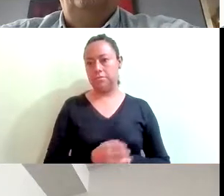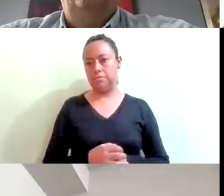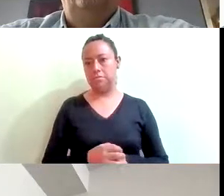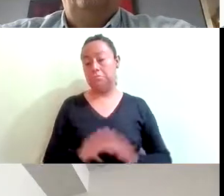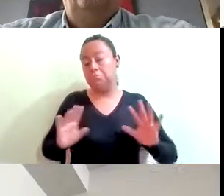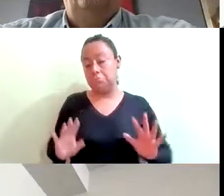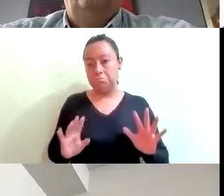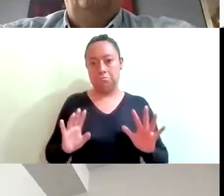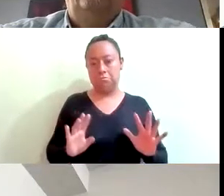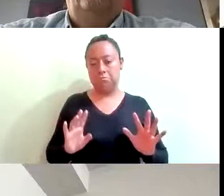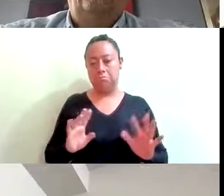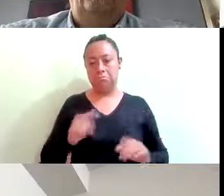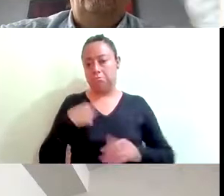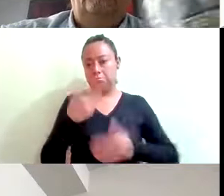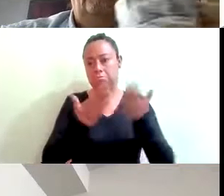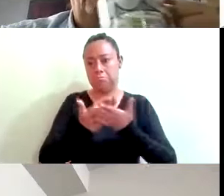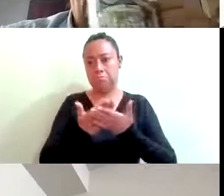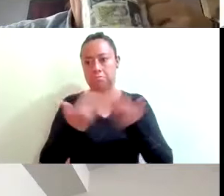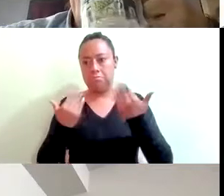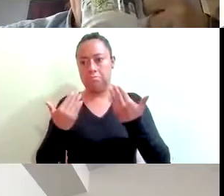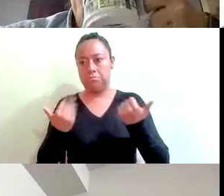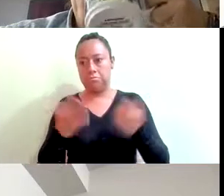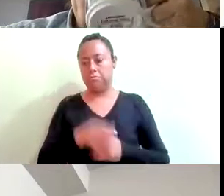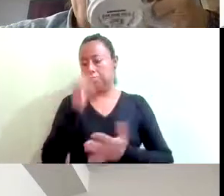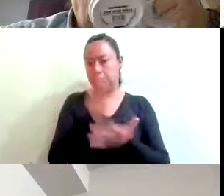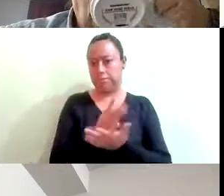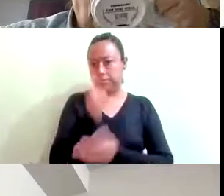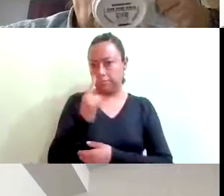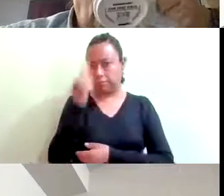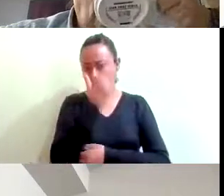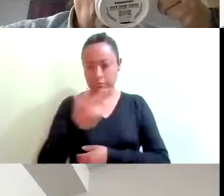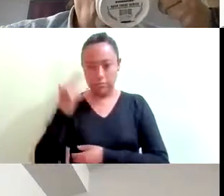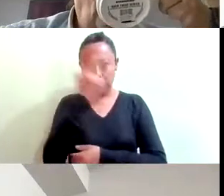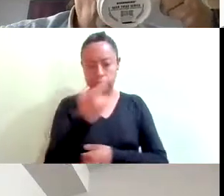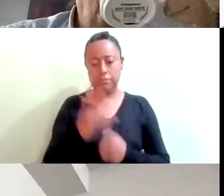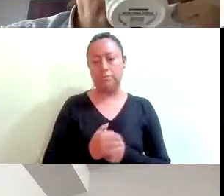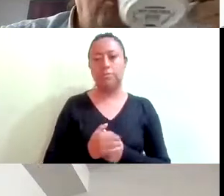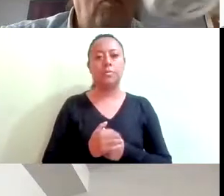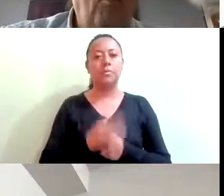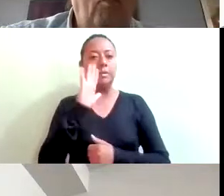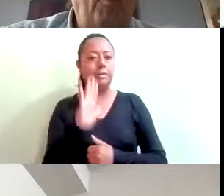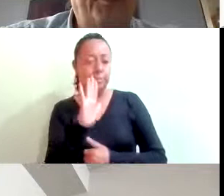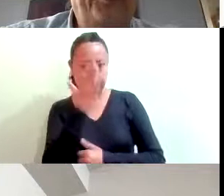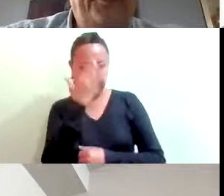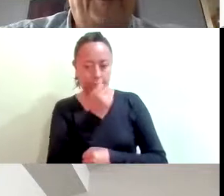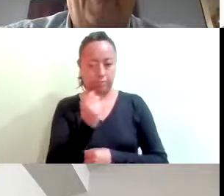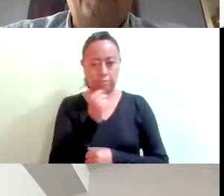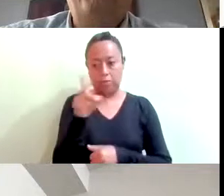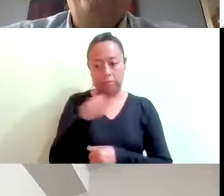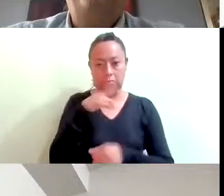señor presidente, hice un análisis de competencial en lo que